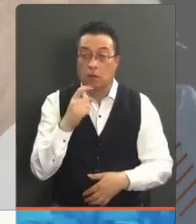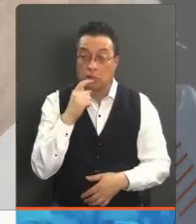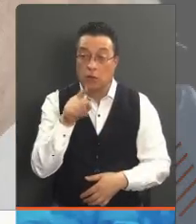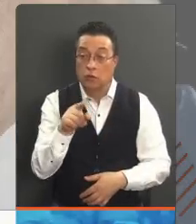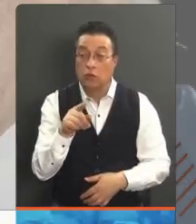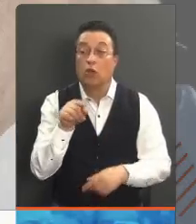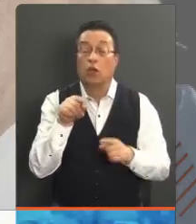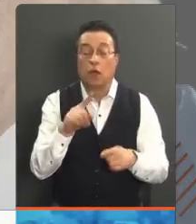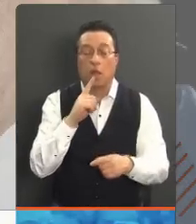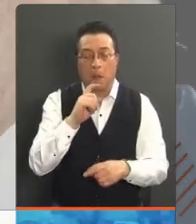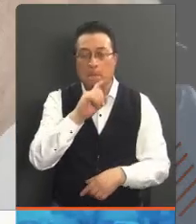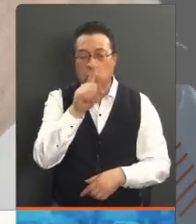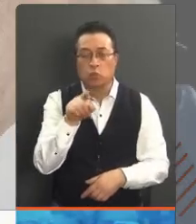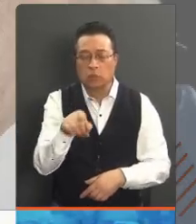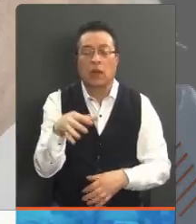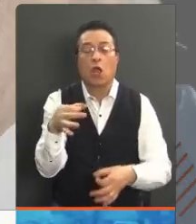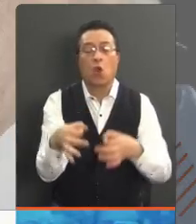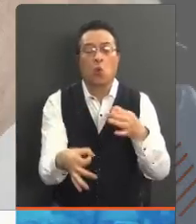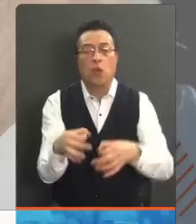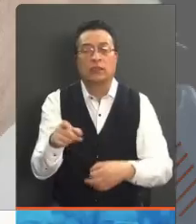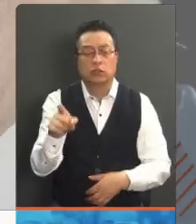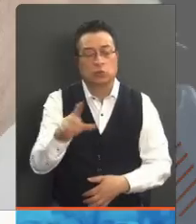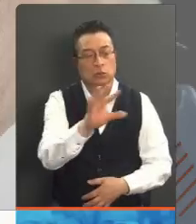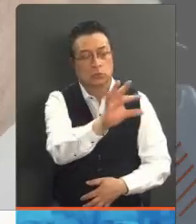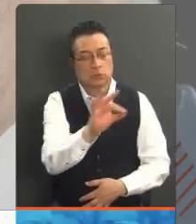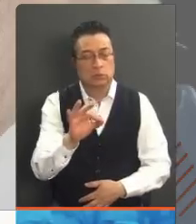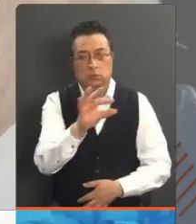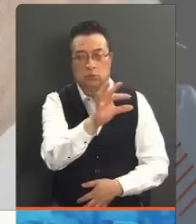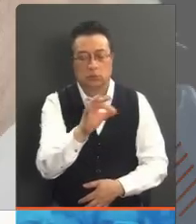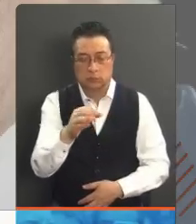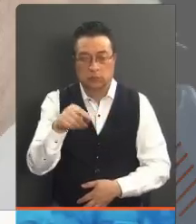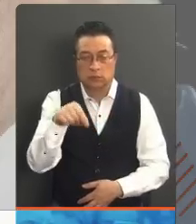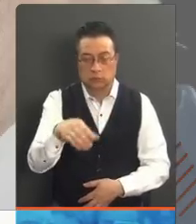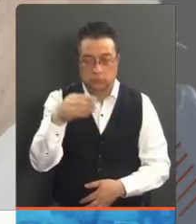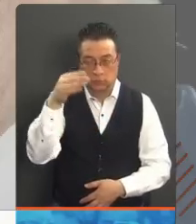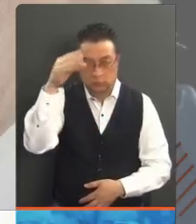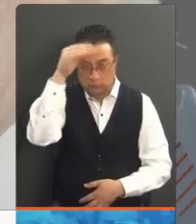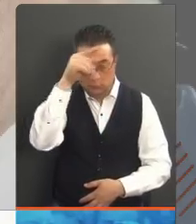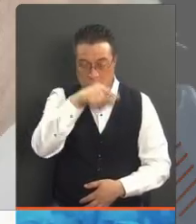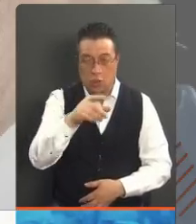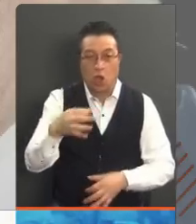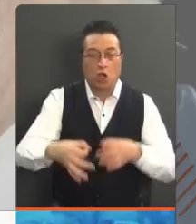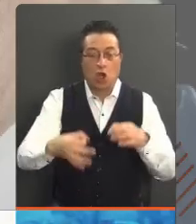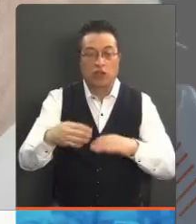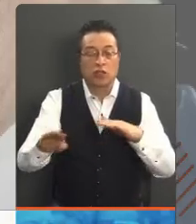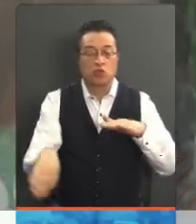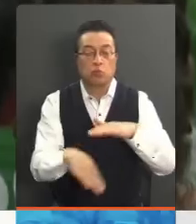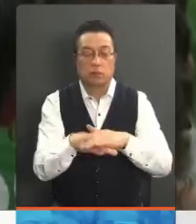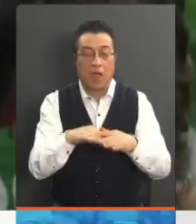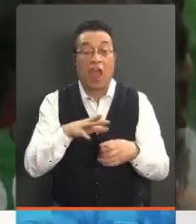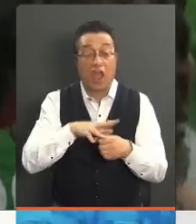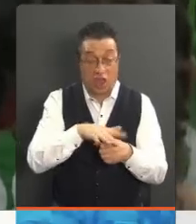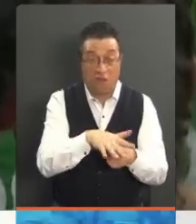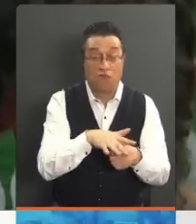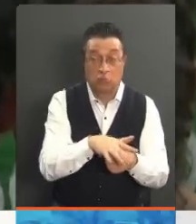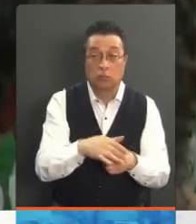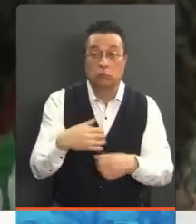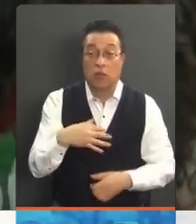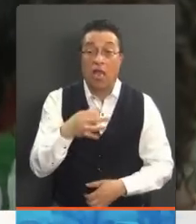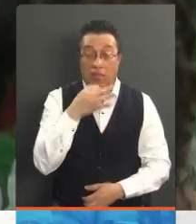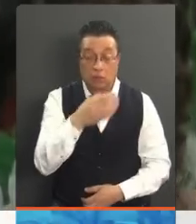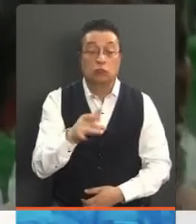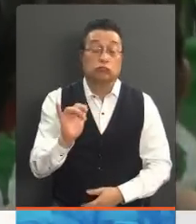respecto de estos jueces que él nombró para ser parte de la Corte Suprema, si habían influido, y dijo, bueno,